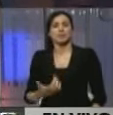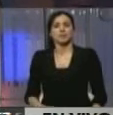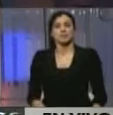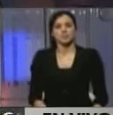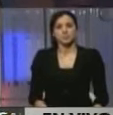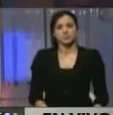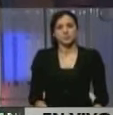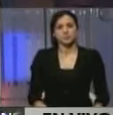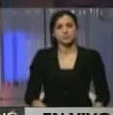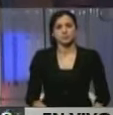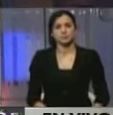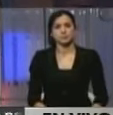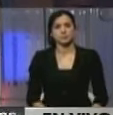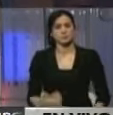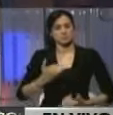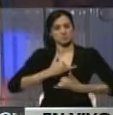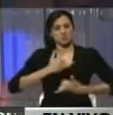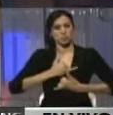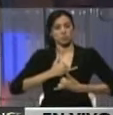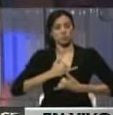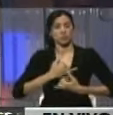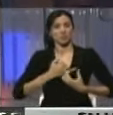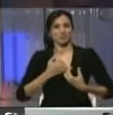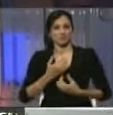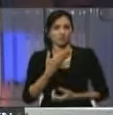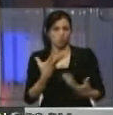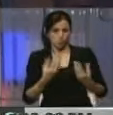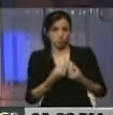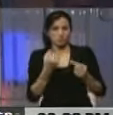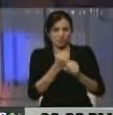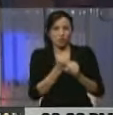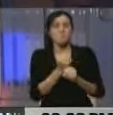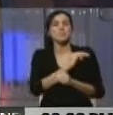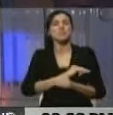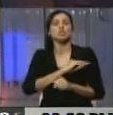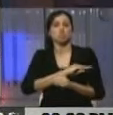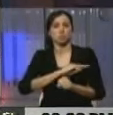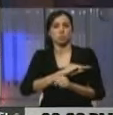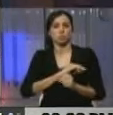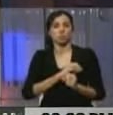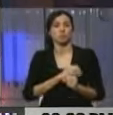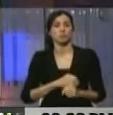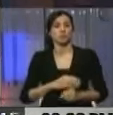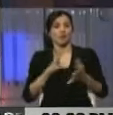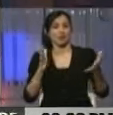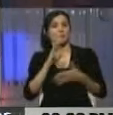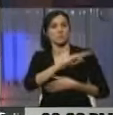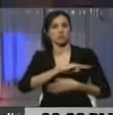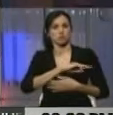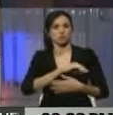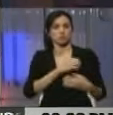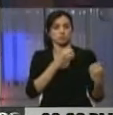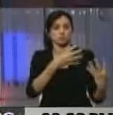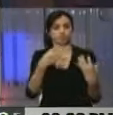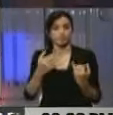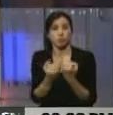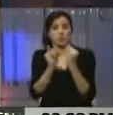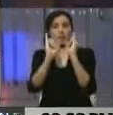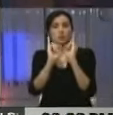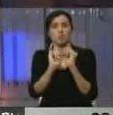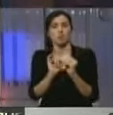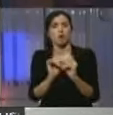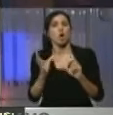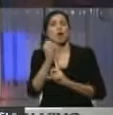que nosotros, a través de esta gran misión abastecimiento soberano, logremos la meta de que Venezuela